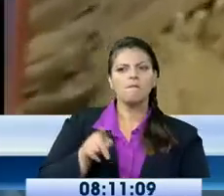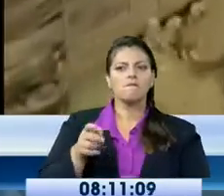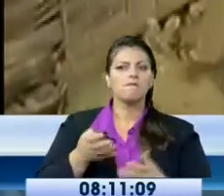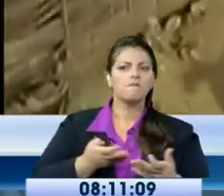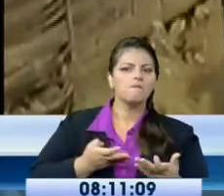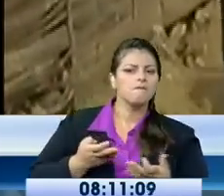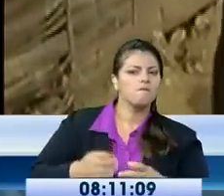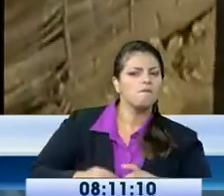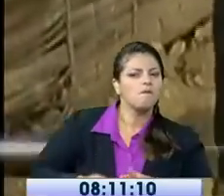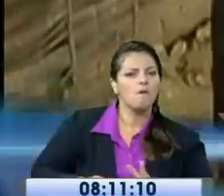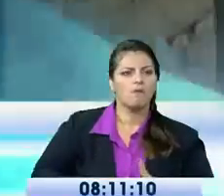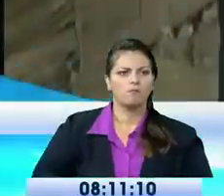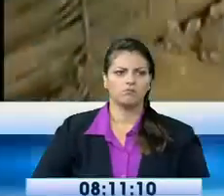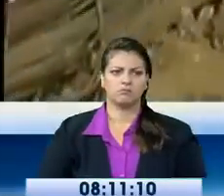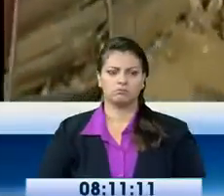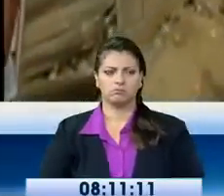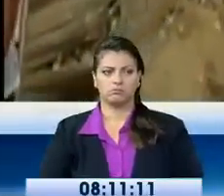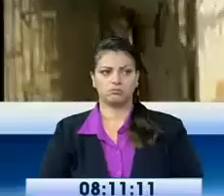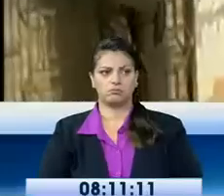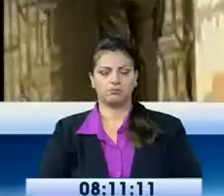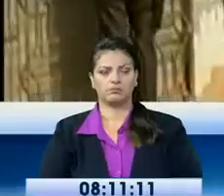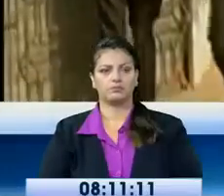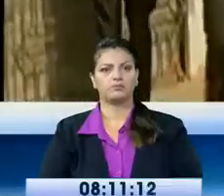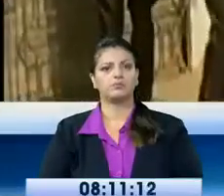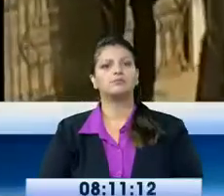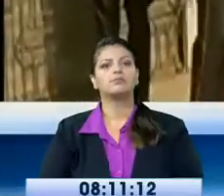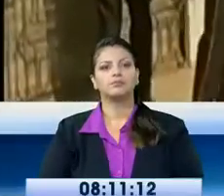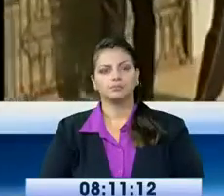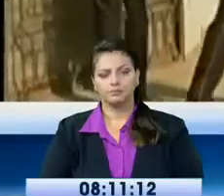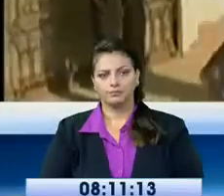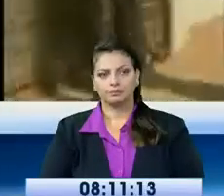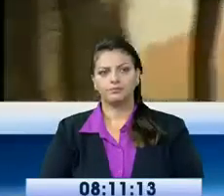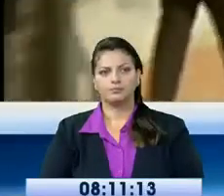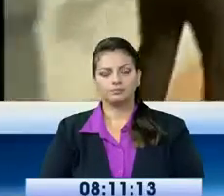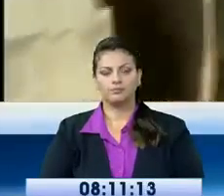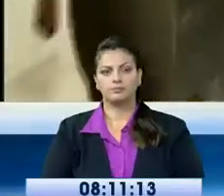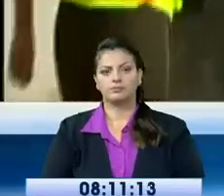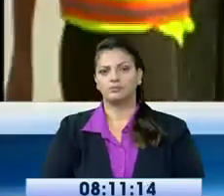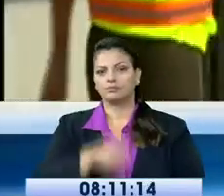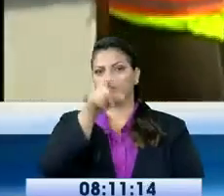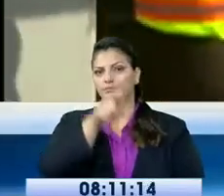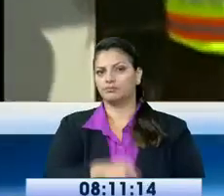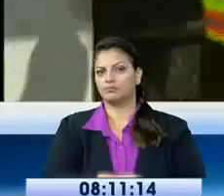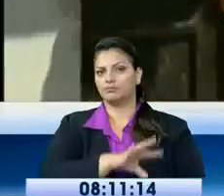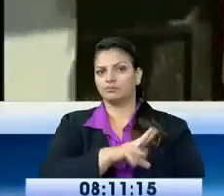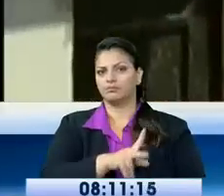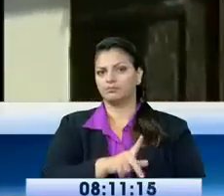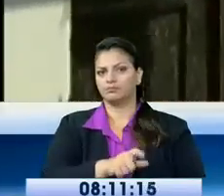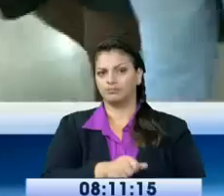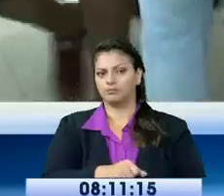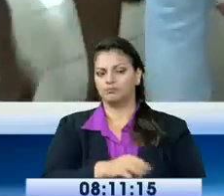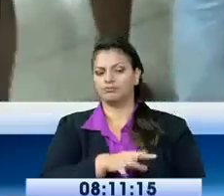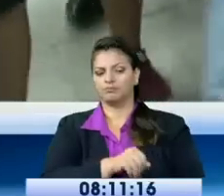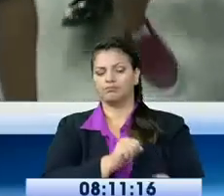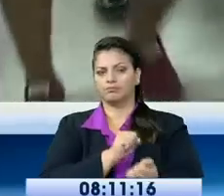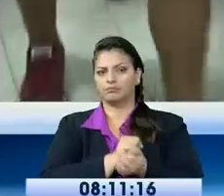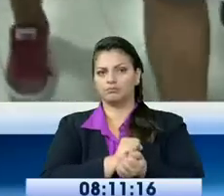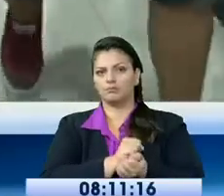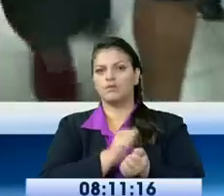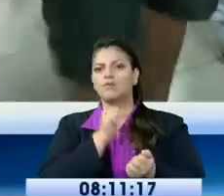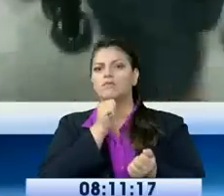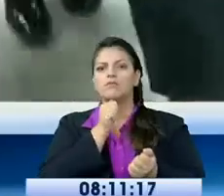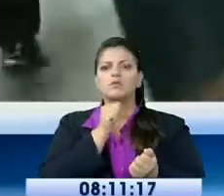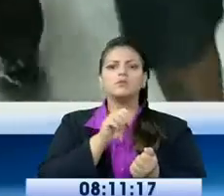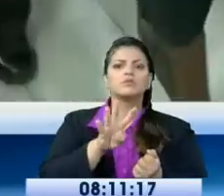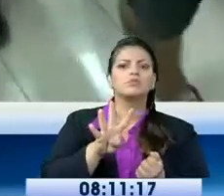el populacho, atento a la situación, consiguió capturar a uno de los pillos. Otros cuatro fueron detenidos minutos